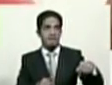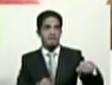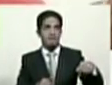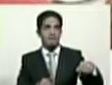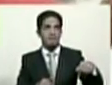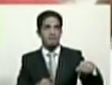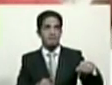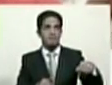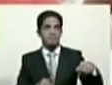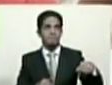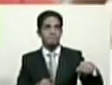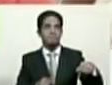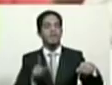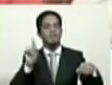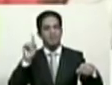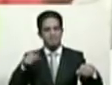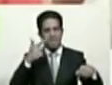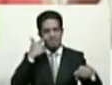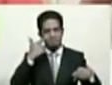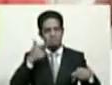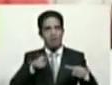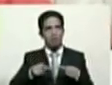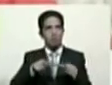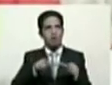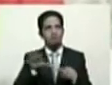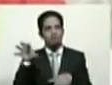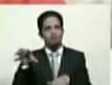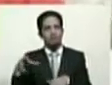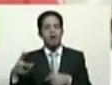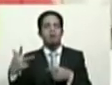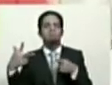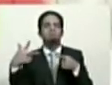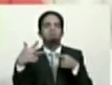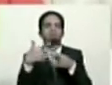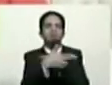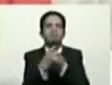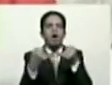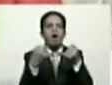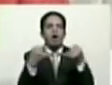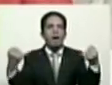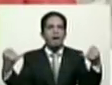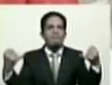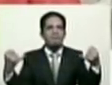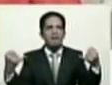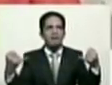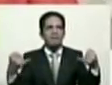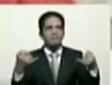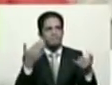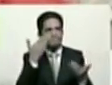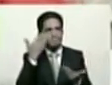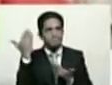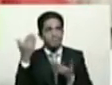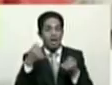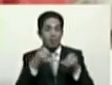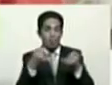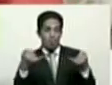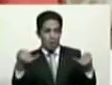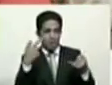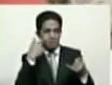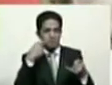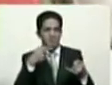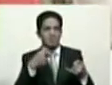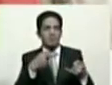igualmente en la faja petrolífera del orinoco nos cortaron los cables un cable 4.0 que alimentan